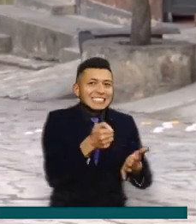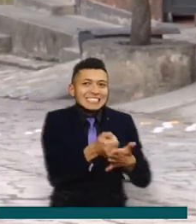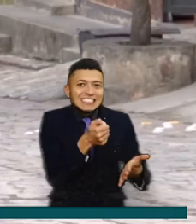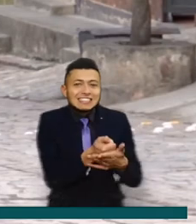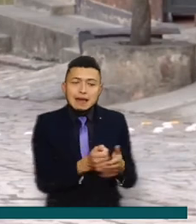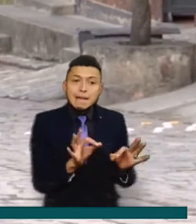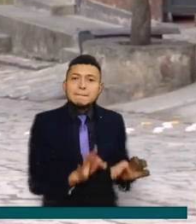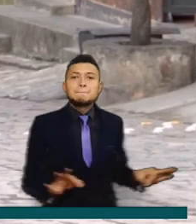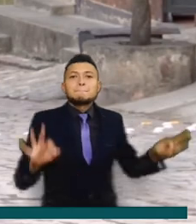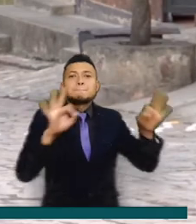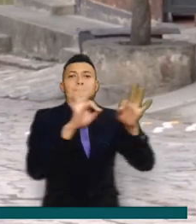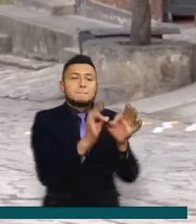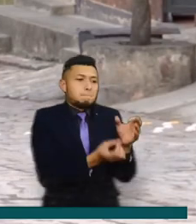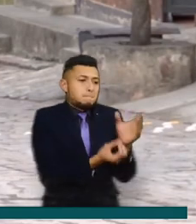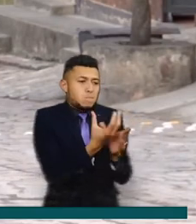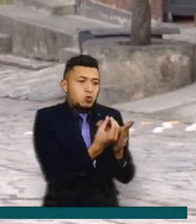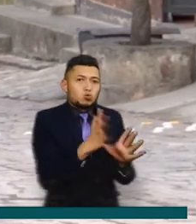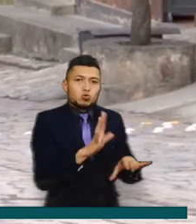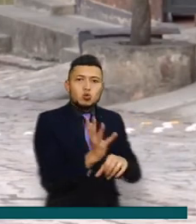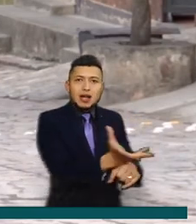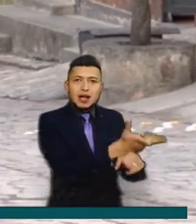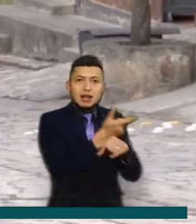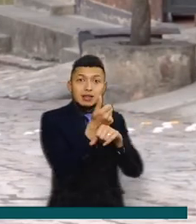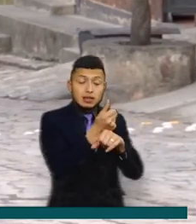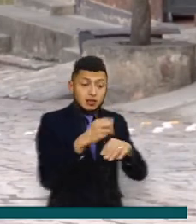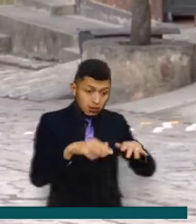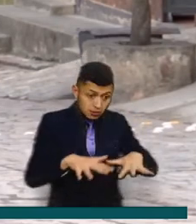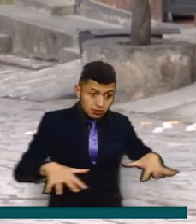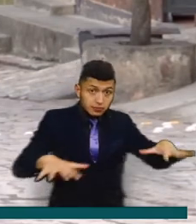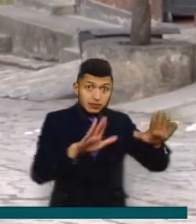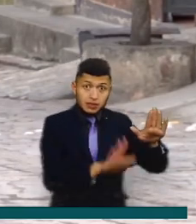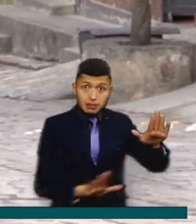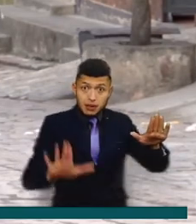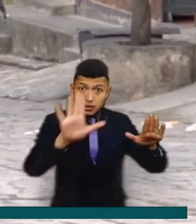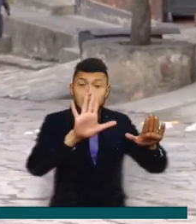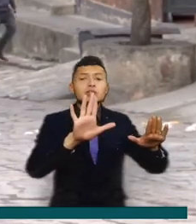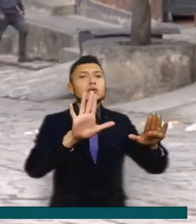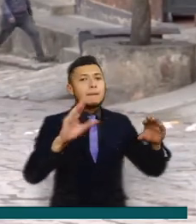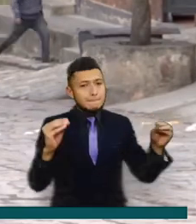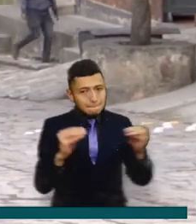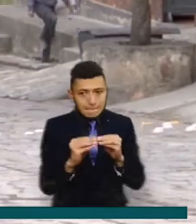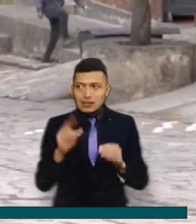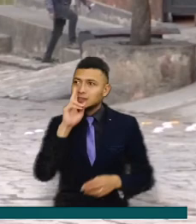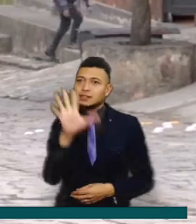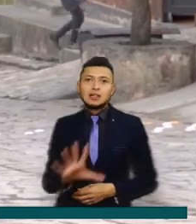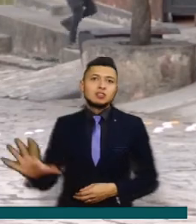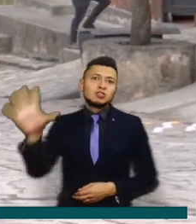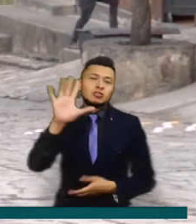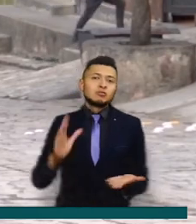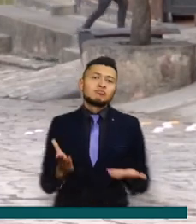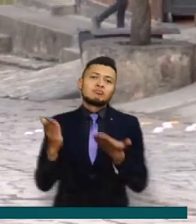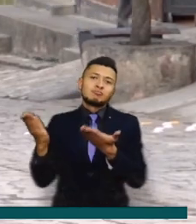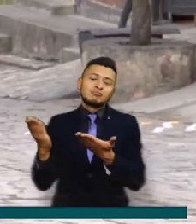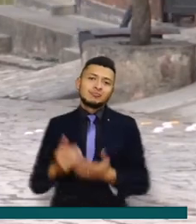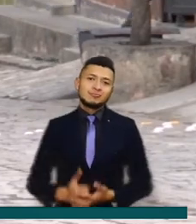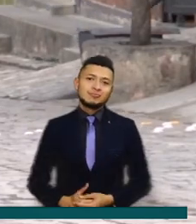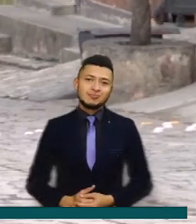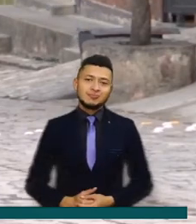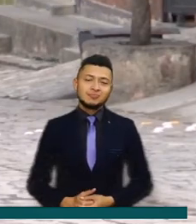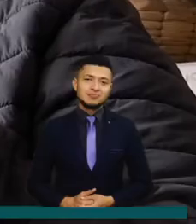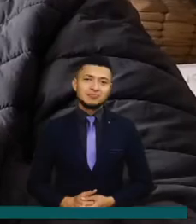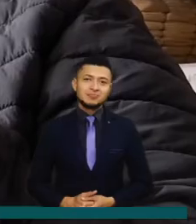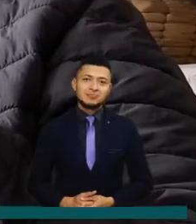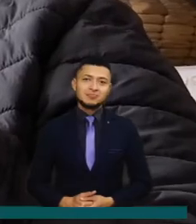la importancia de los productos artesanales, no solo para esta región del departamento, sino para el resto del país.